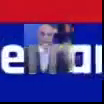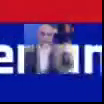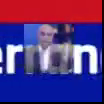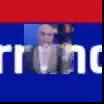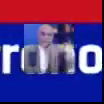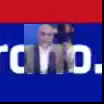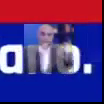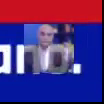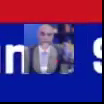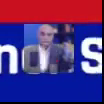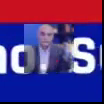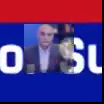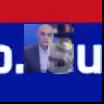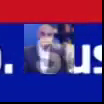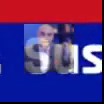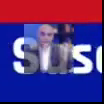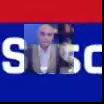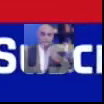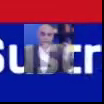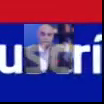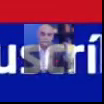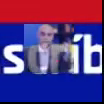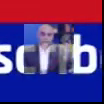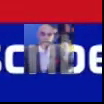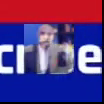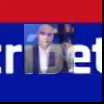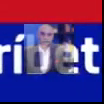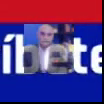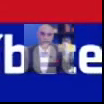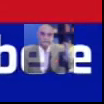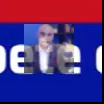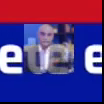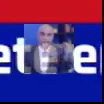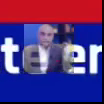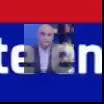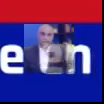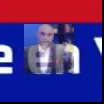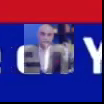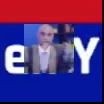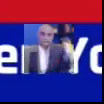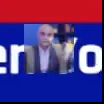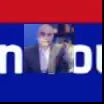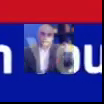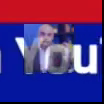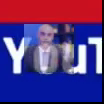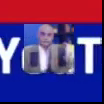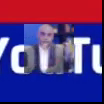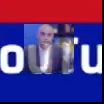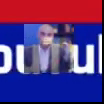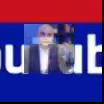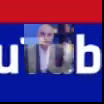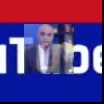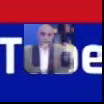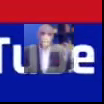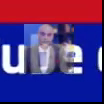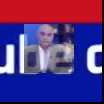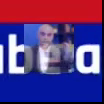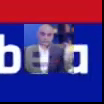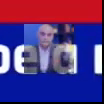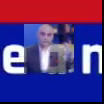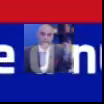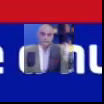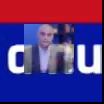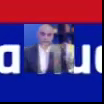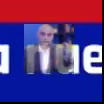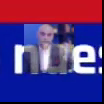hacerle el trabajo sucio desde la Suprema Corte de Justicia de la Nación al presidente Andrés Manuel López Obrador y a su gobierno.